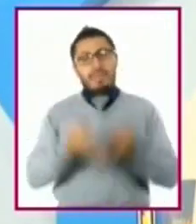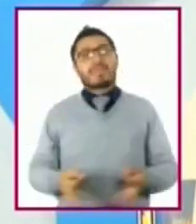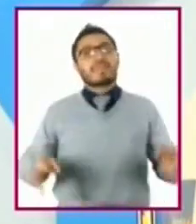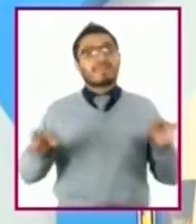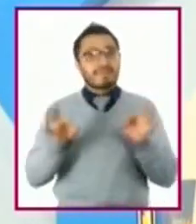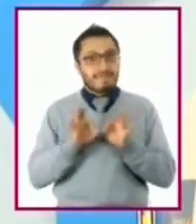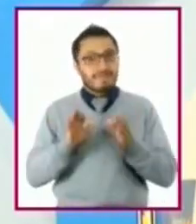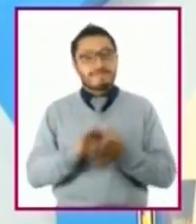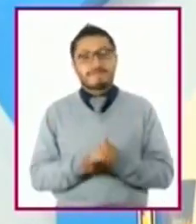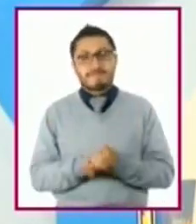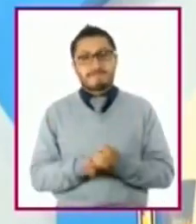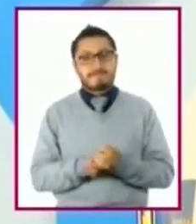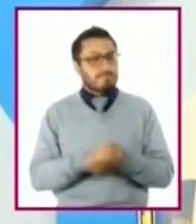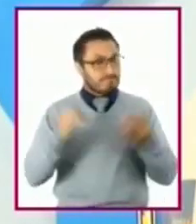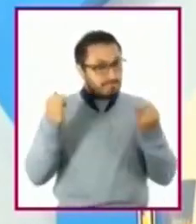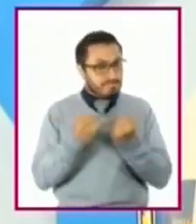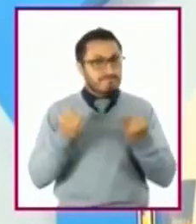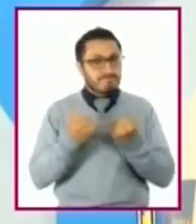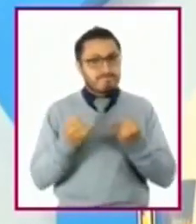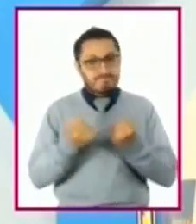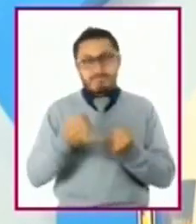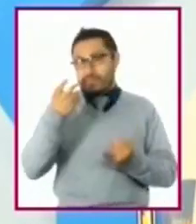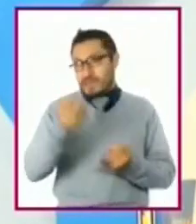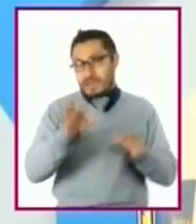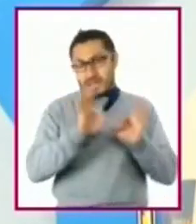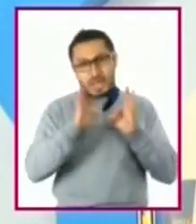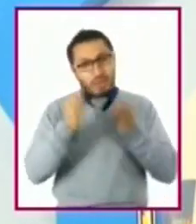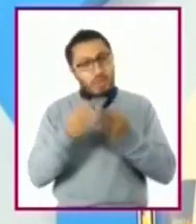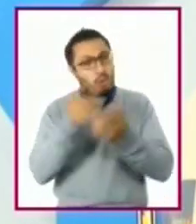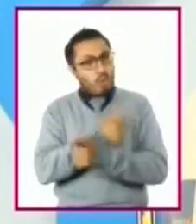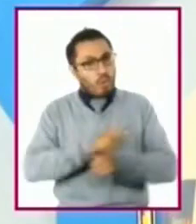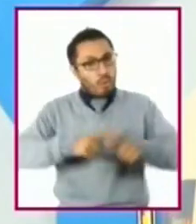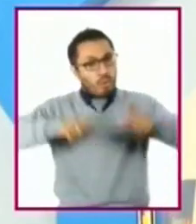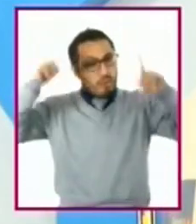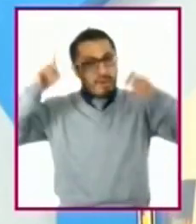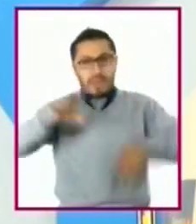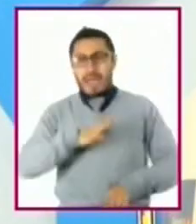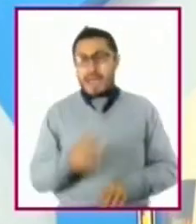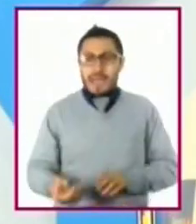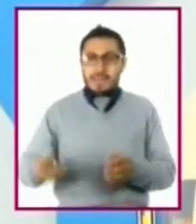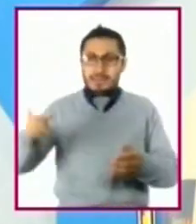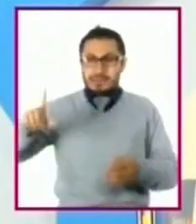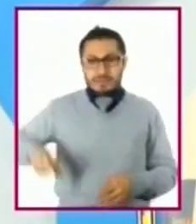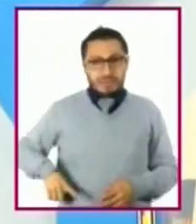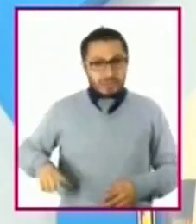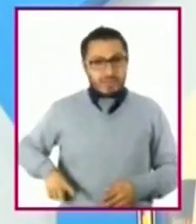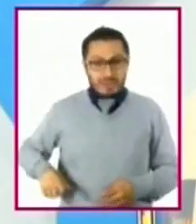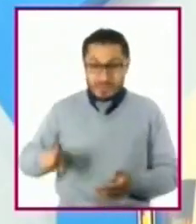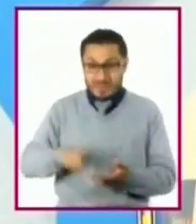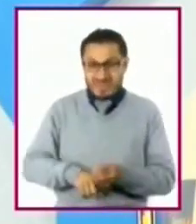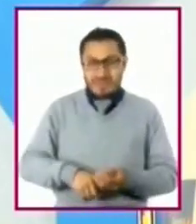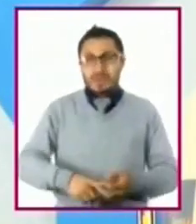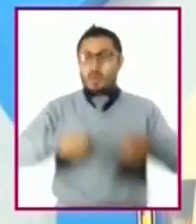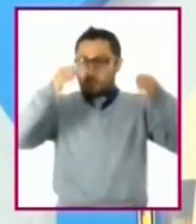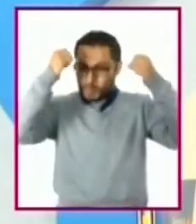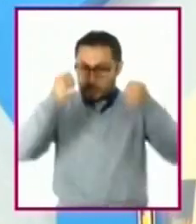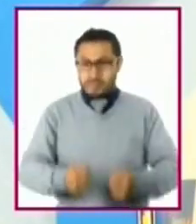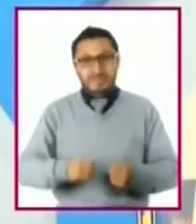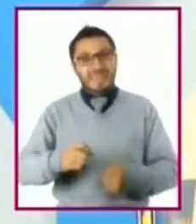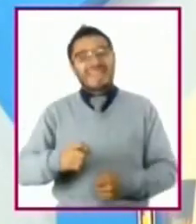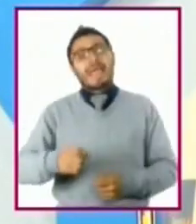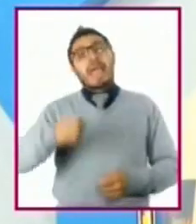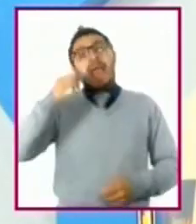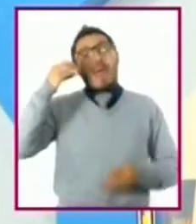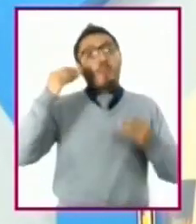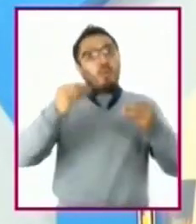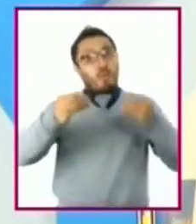fundamentales. Así, estas libertades están garantizadas por los gobiernos en las leyes de casi todos los países